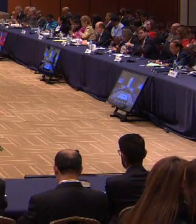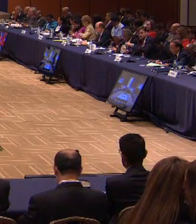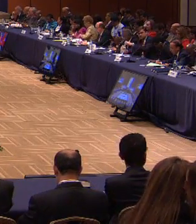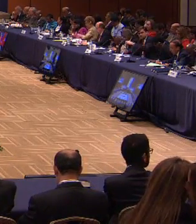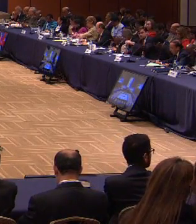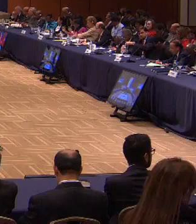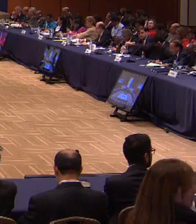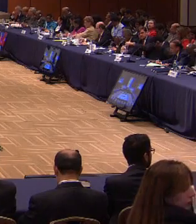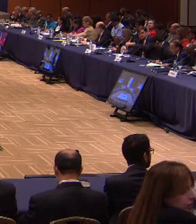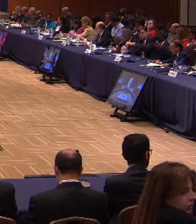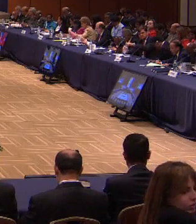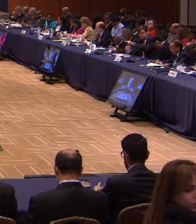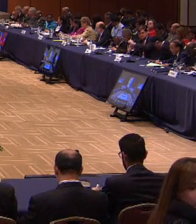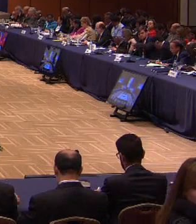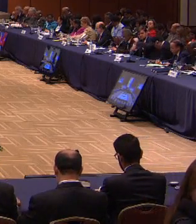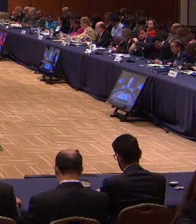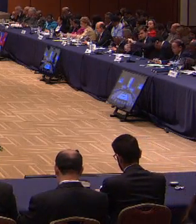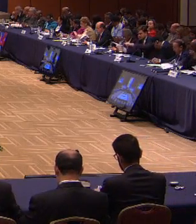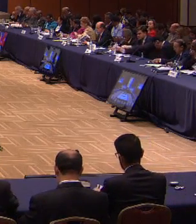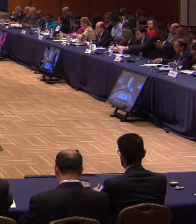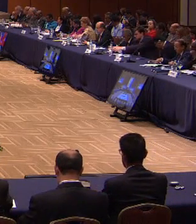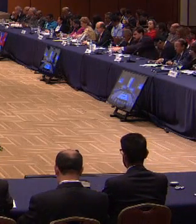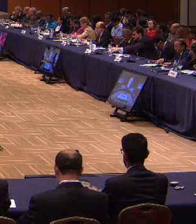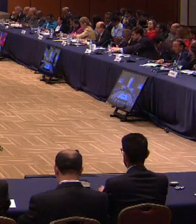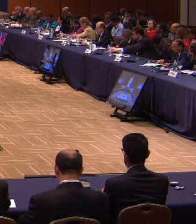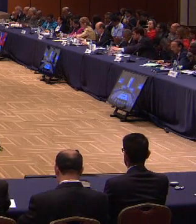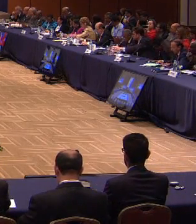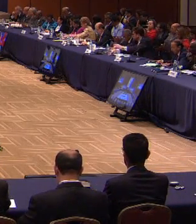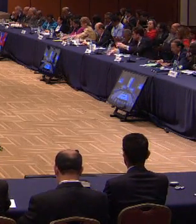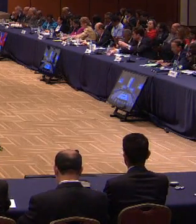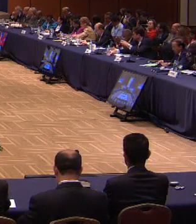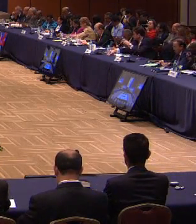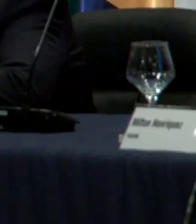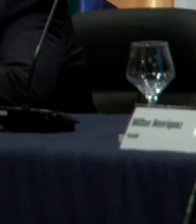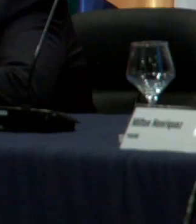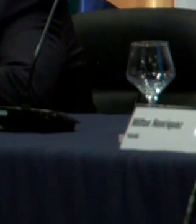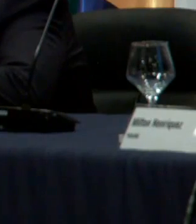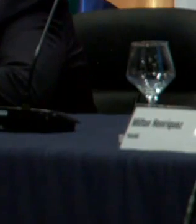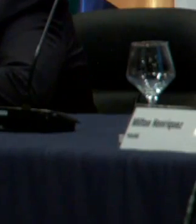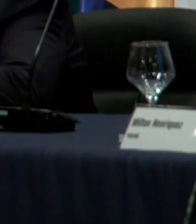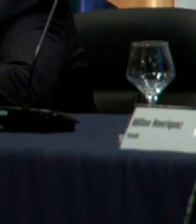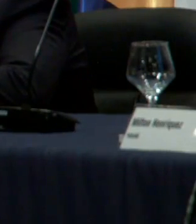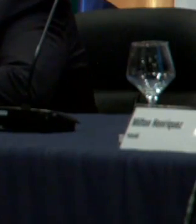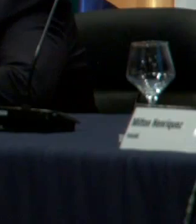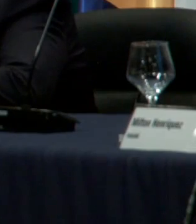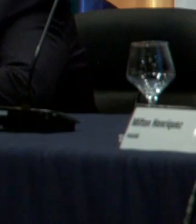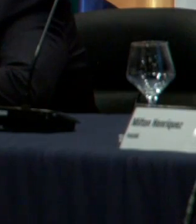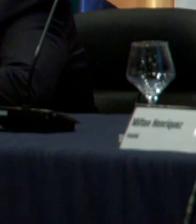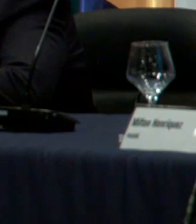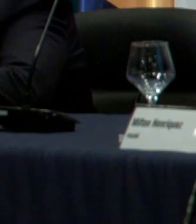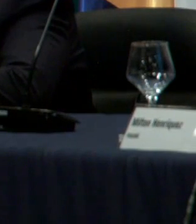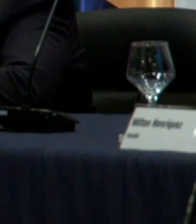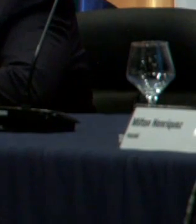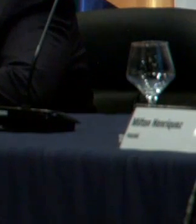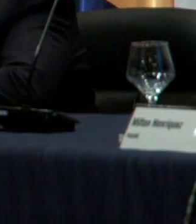la primera sesión, me gustaría invitar al embajador Diego Paz Bustamante a acercarse al atril a fin de dar lectura